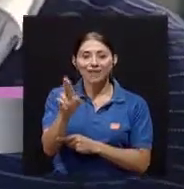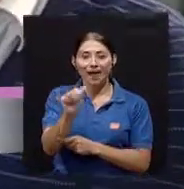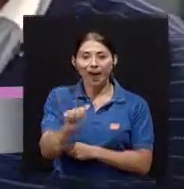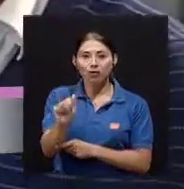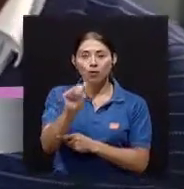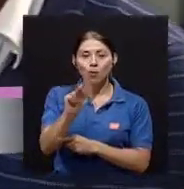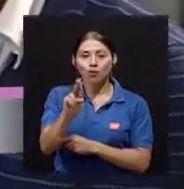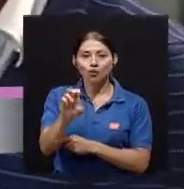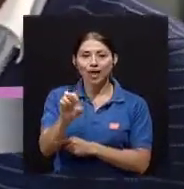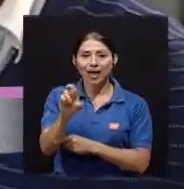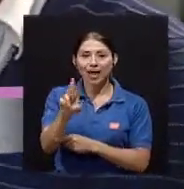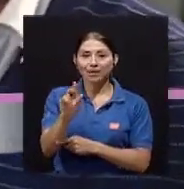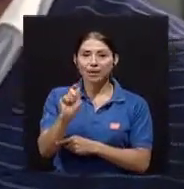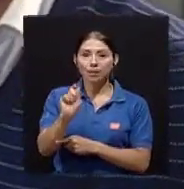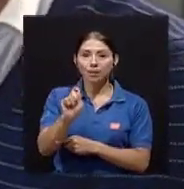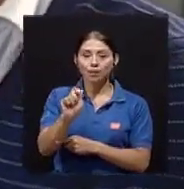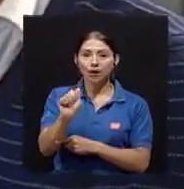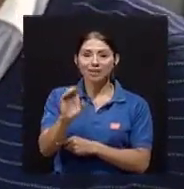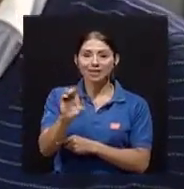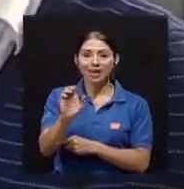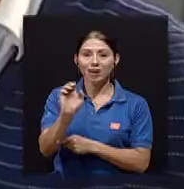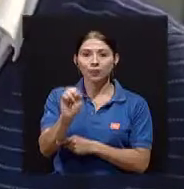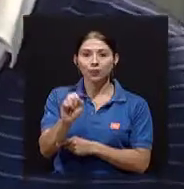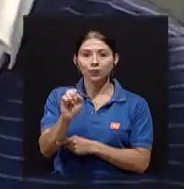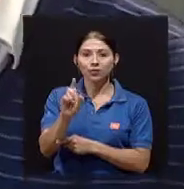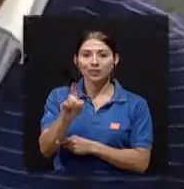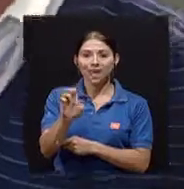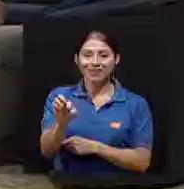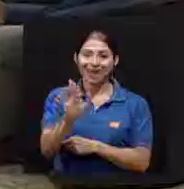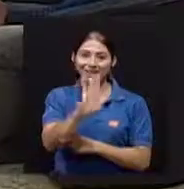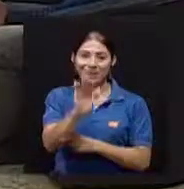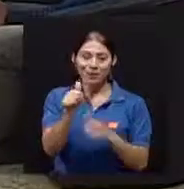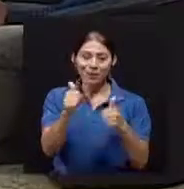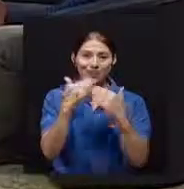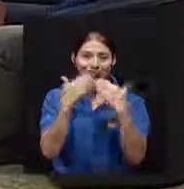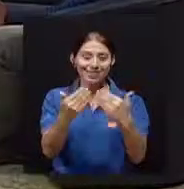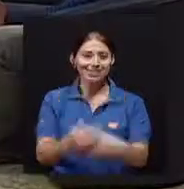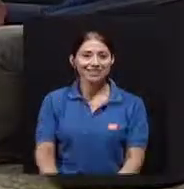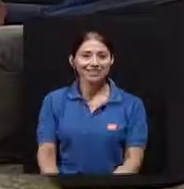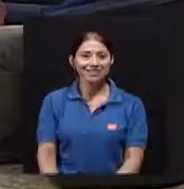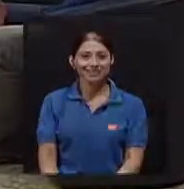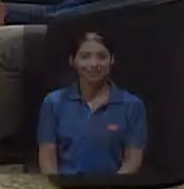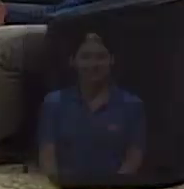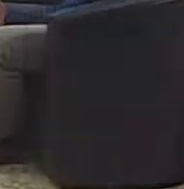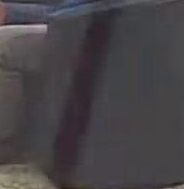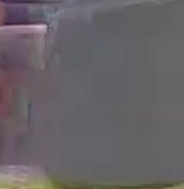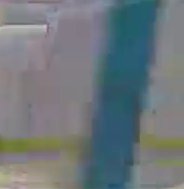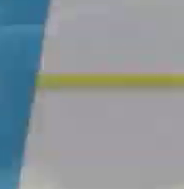vivirmejor.canalucr@ucr.ac.cr. Hasta luego y muchísimas gracias. Hasta luego.